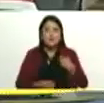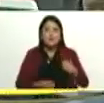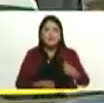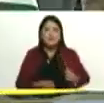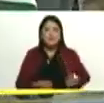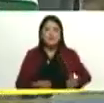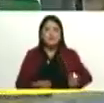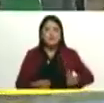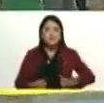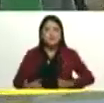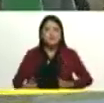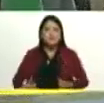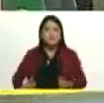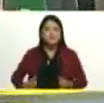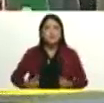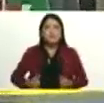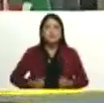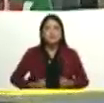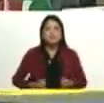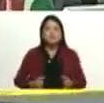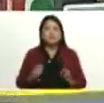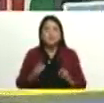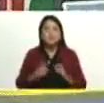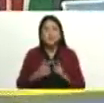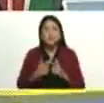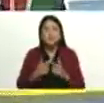Y lo que podemos observar,